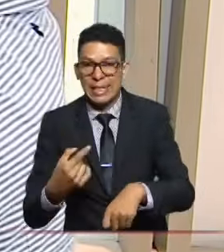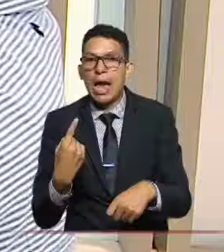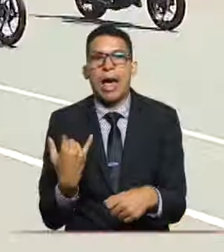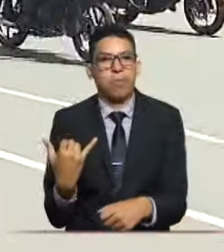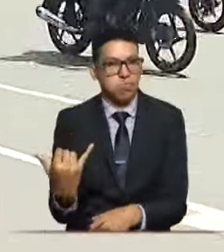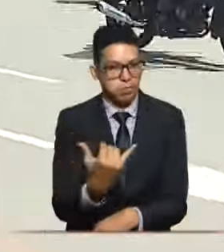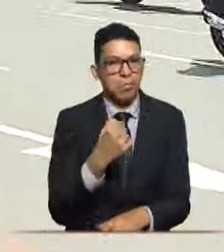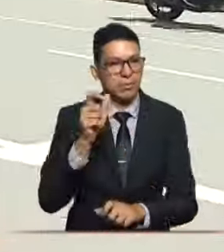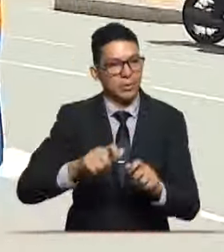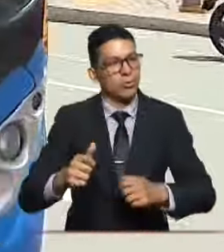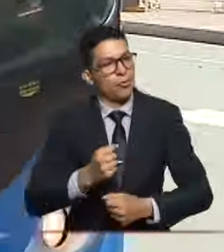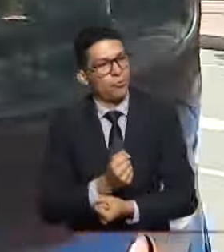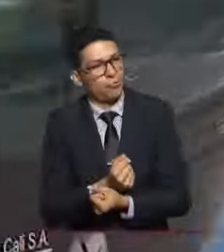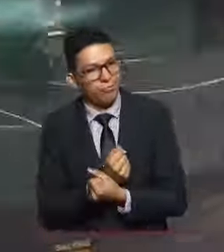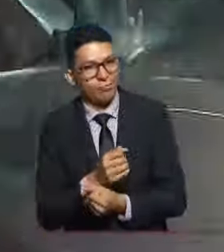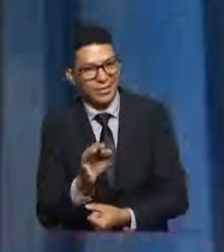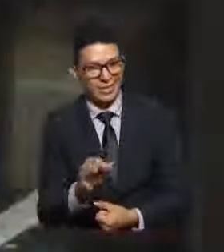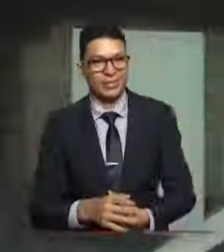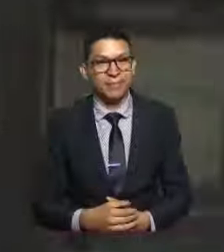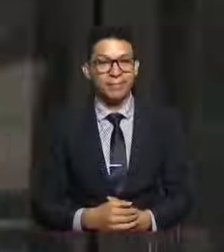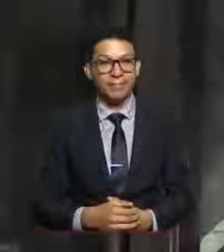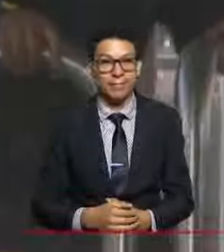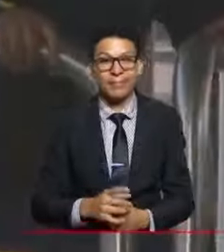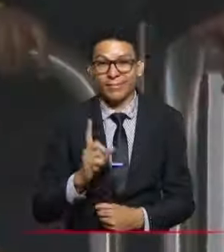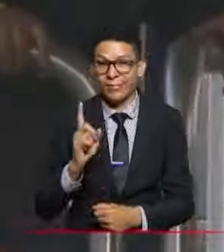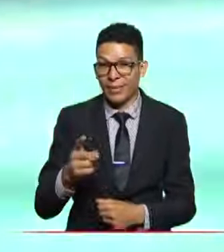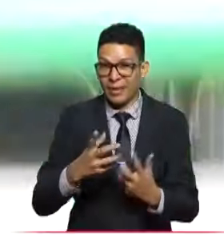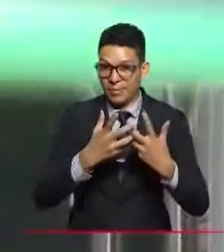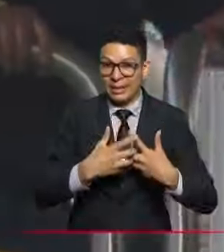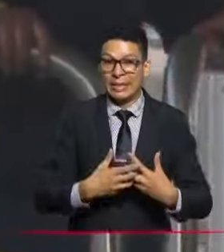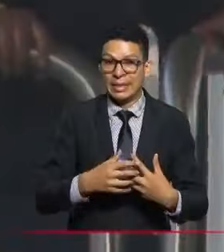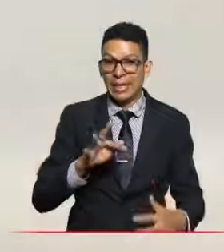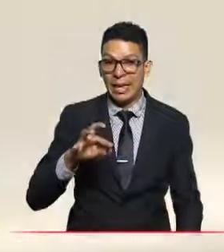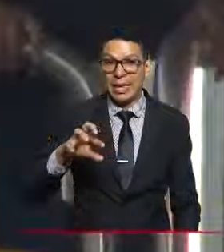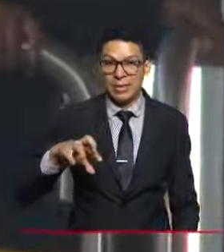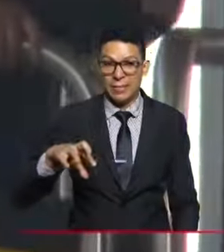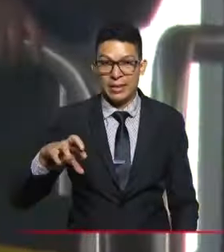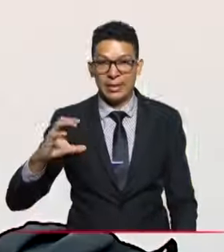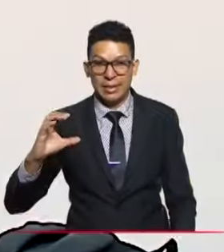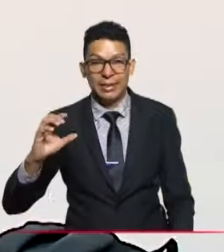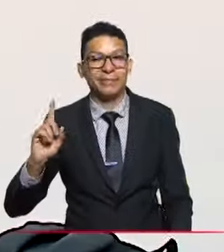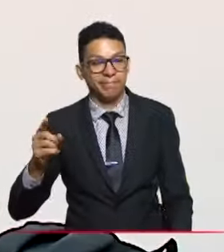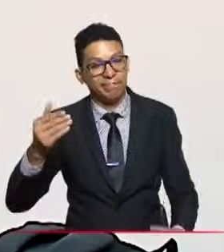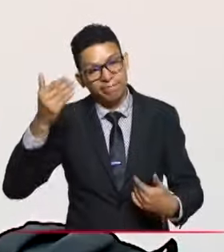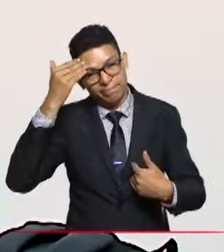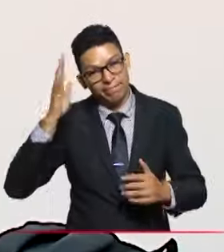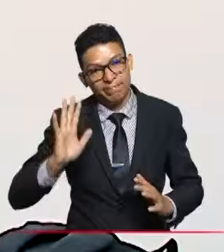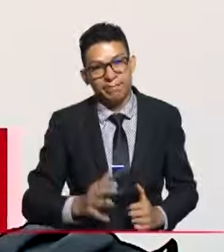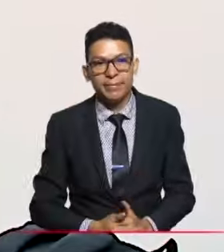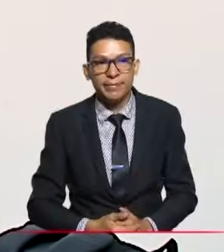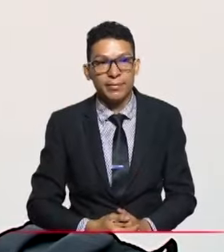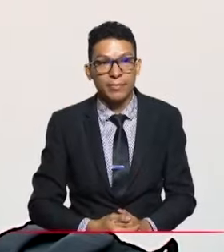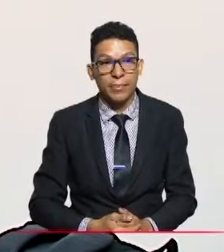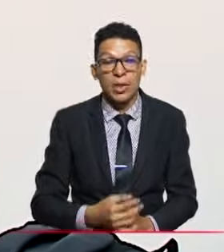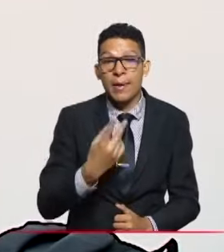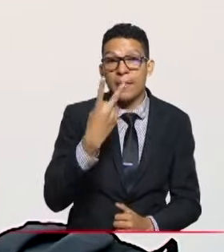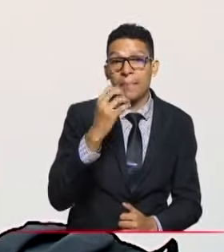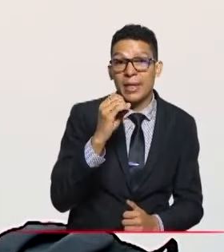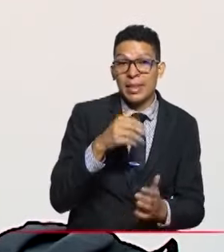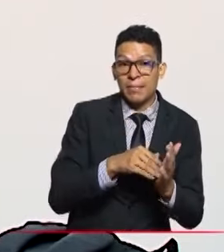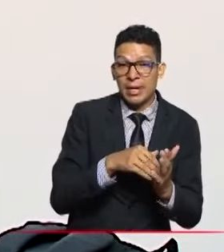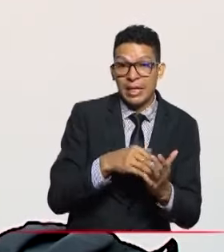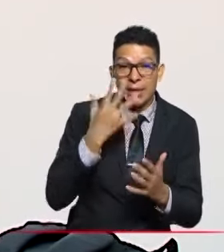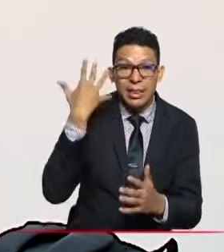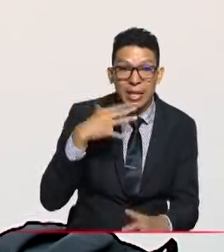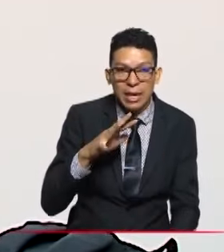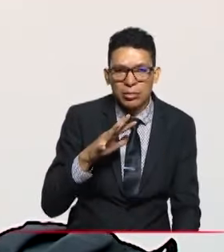a los ciudadanos. Los operadores son conscientes de ello. Para que un usuario, en vez de pagar 20.000 pesos diarios, pague